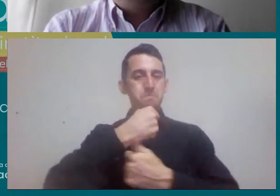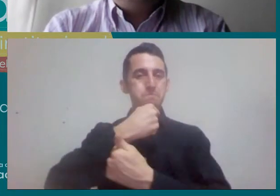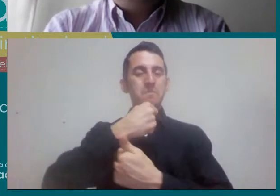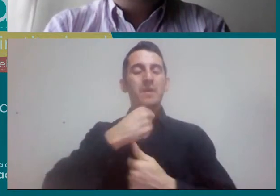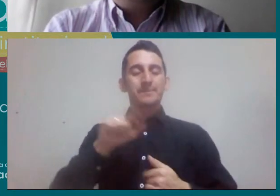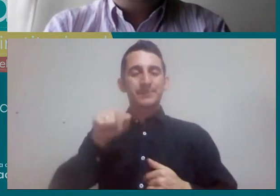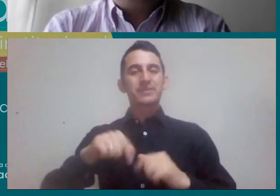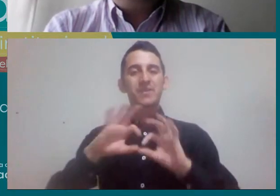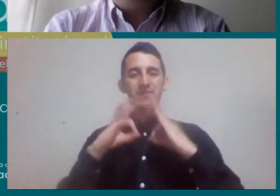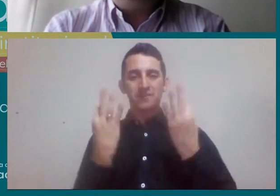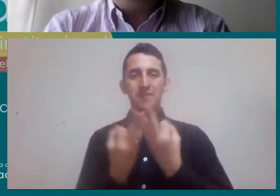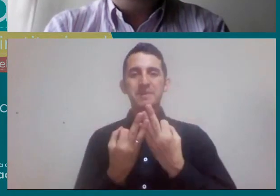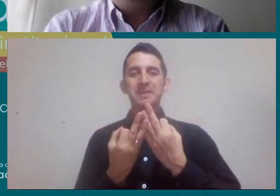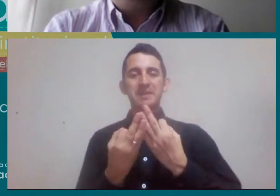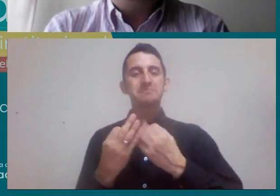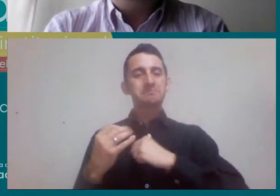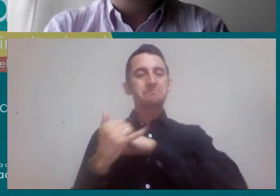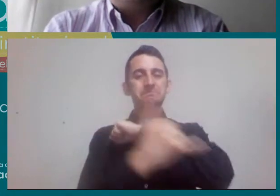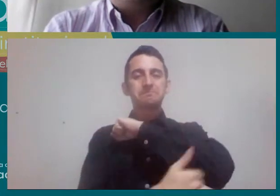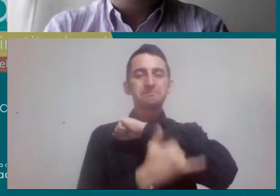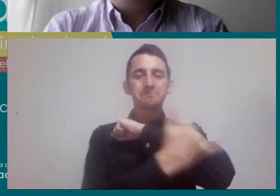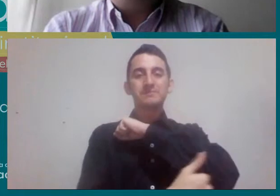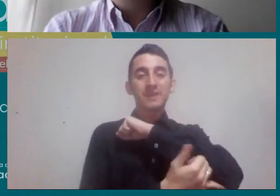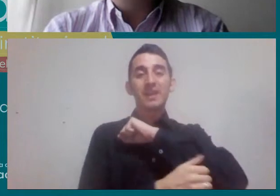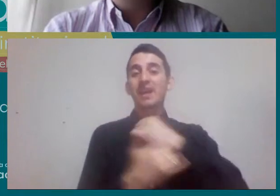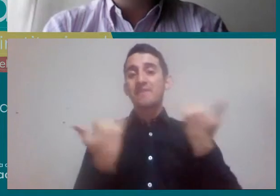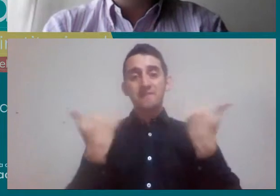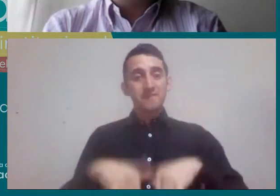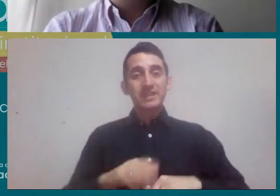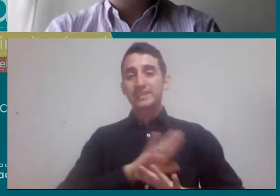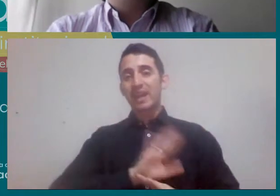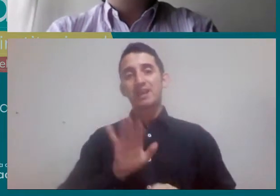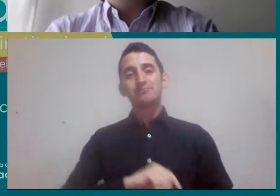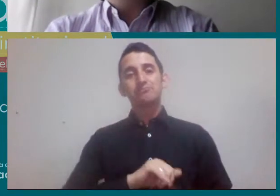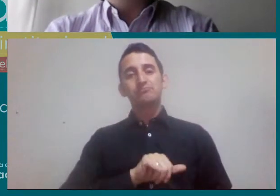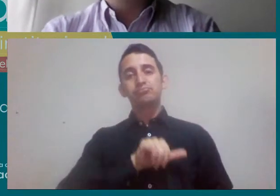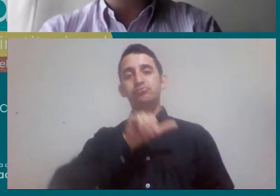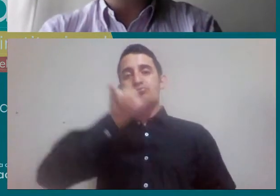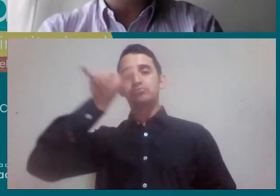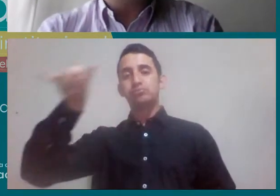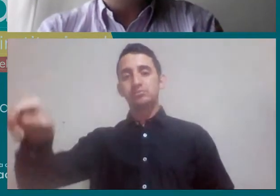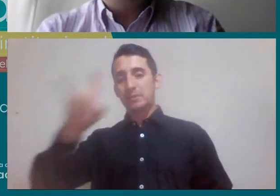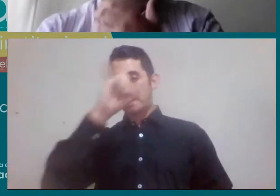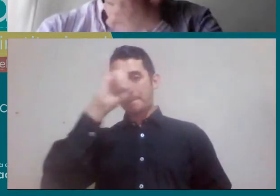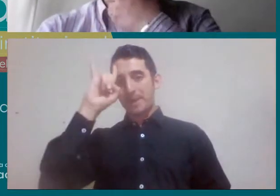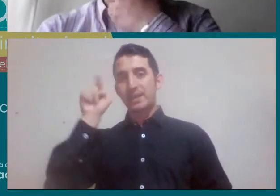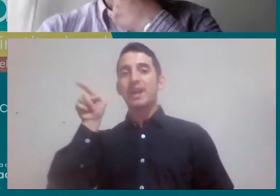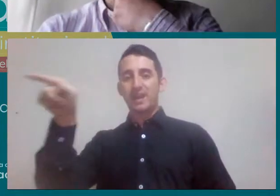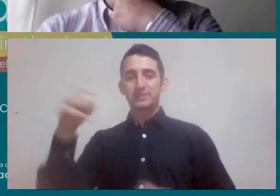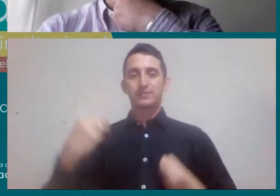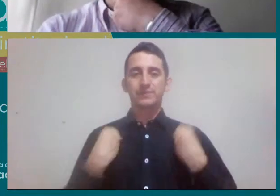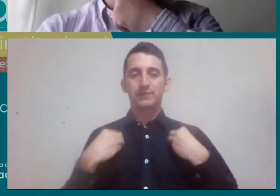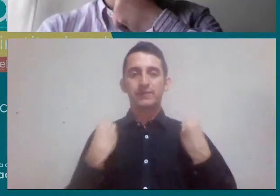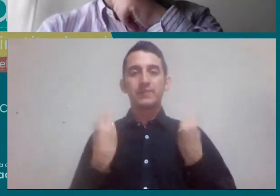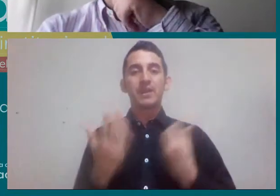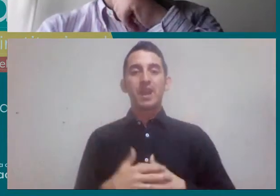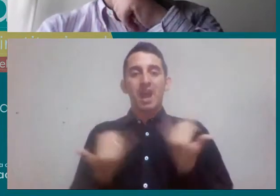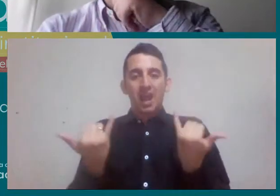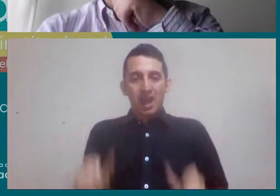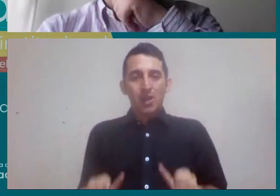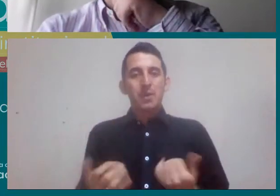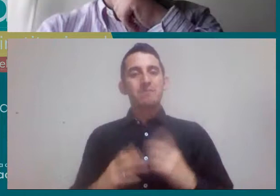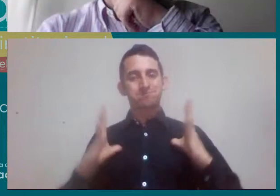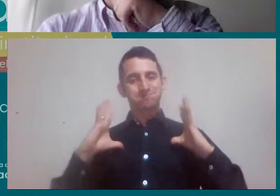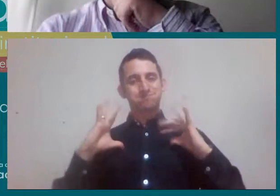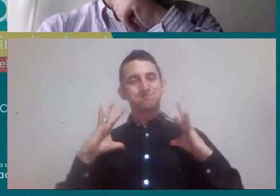semanita, 10 días más. Y luego regresaré a Madrid, que es la ciudad donde yo vivo. Pero ahora mismo aquí en el Levante, disfrutando